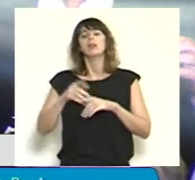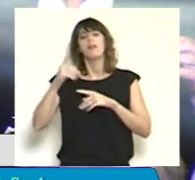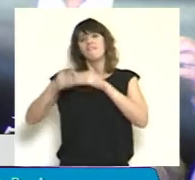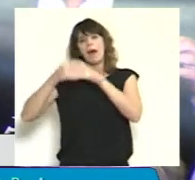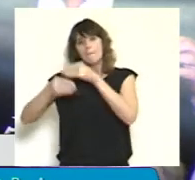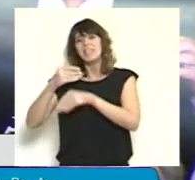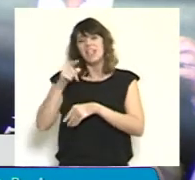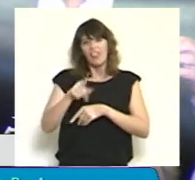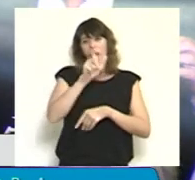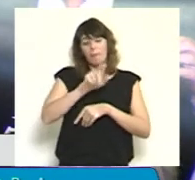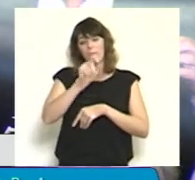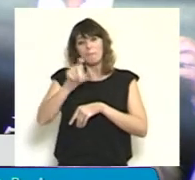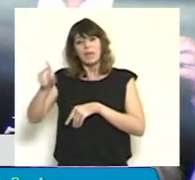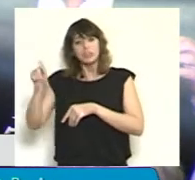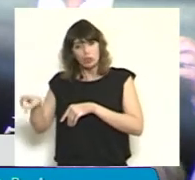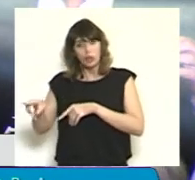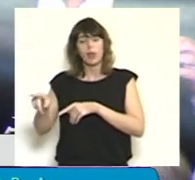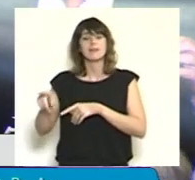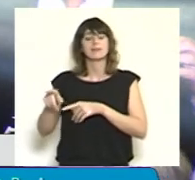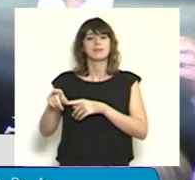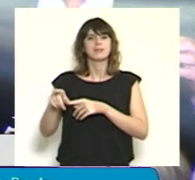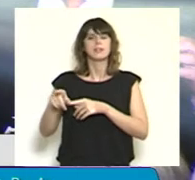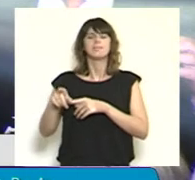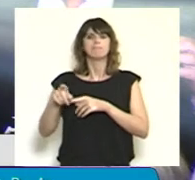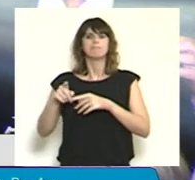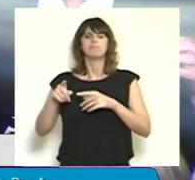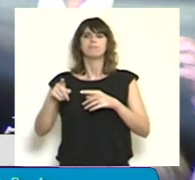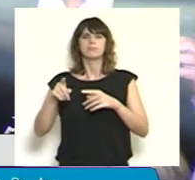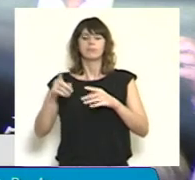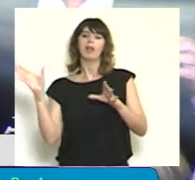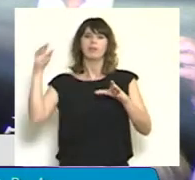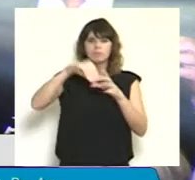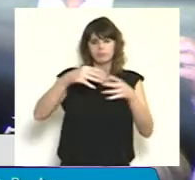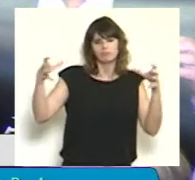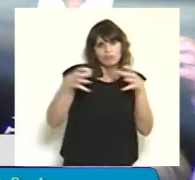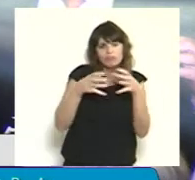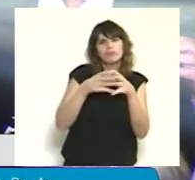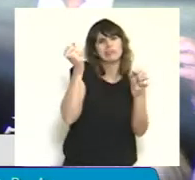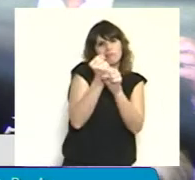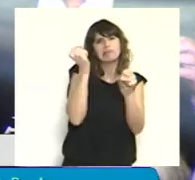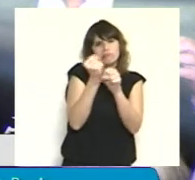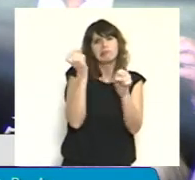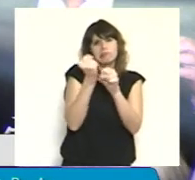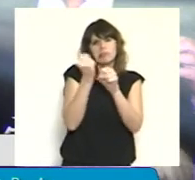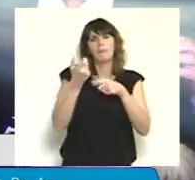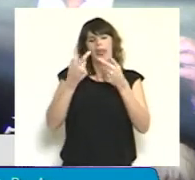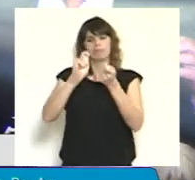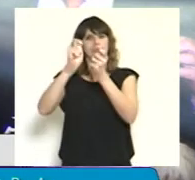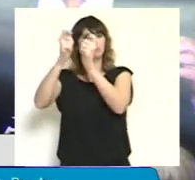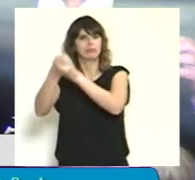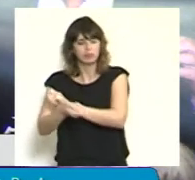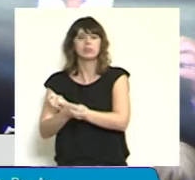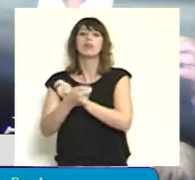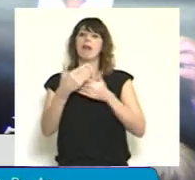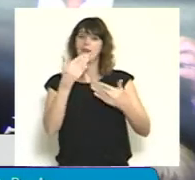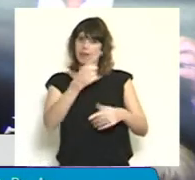víctimas convirtieron ese dolor en una energía transformadora y así es como llegamos también a esta propuesta